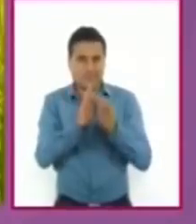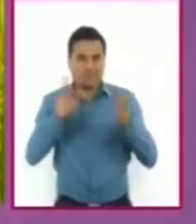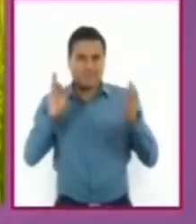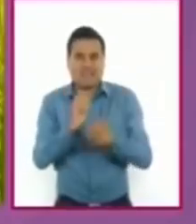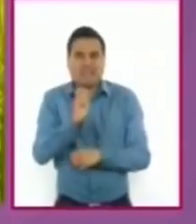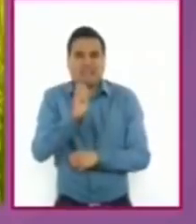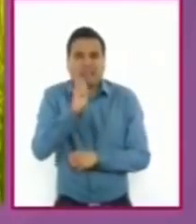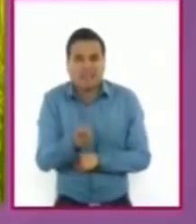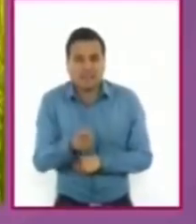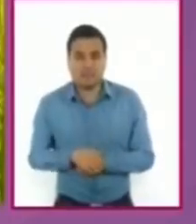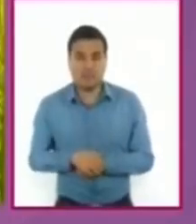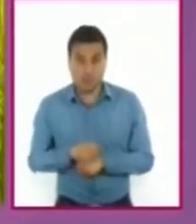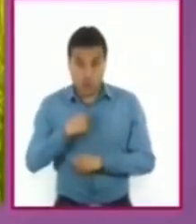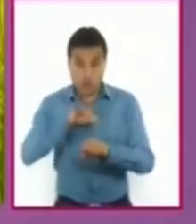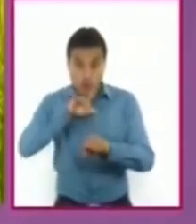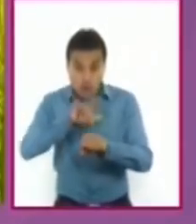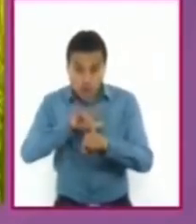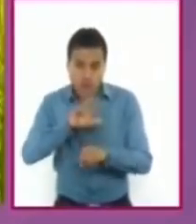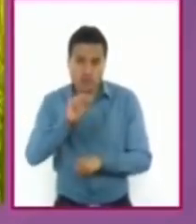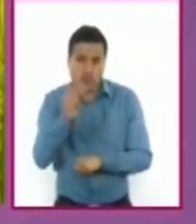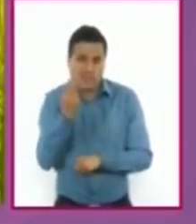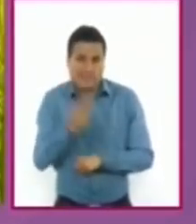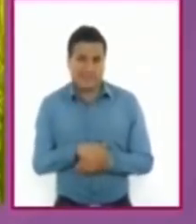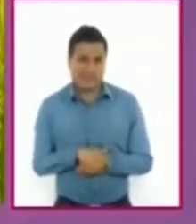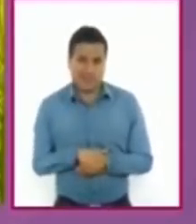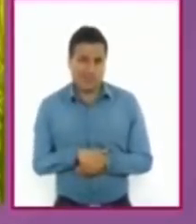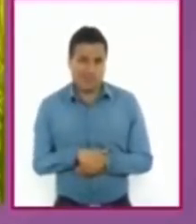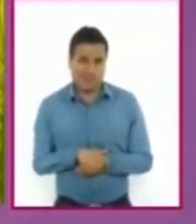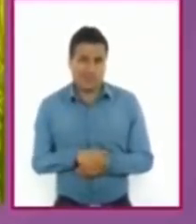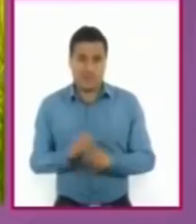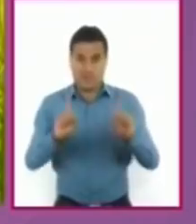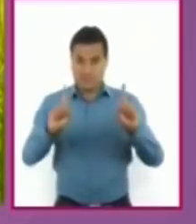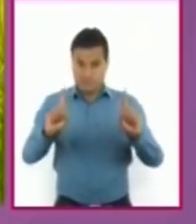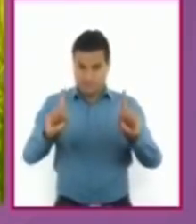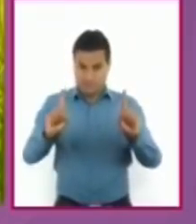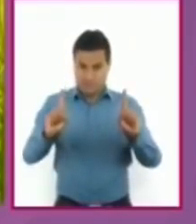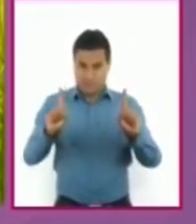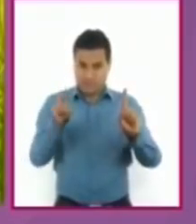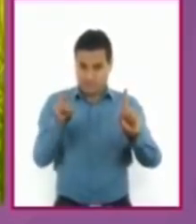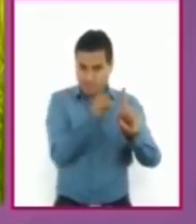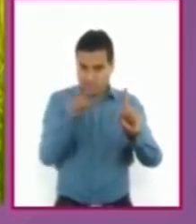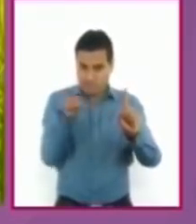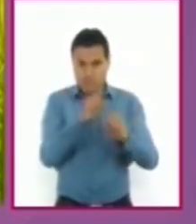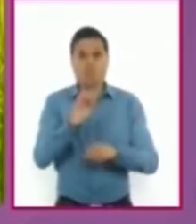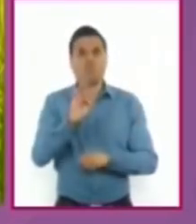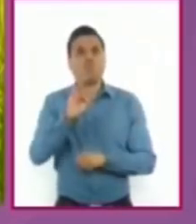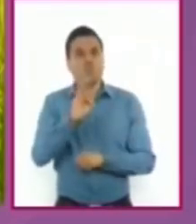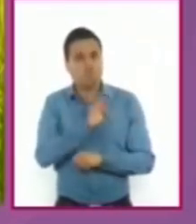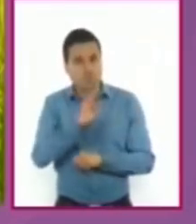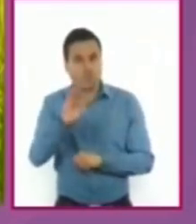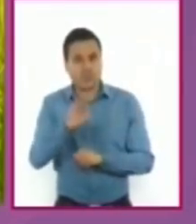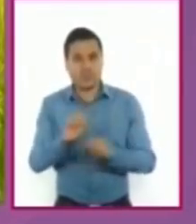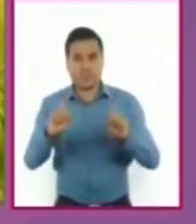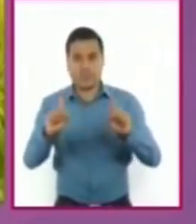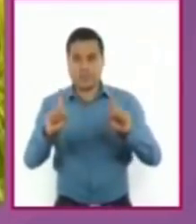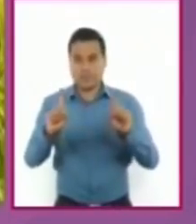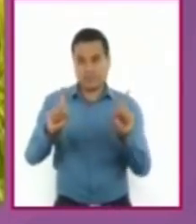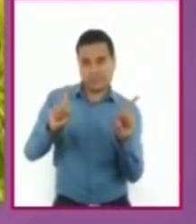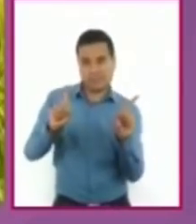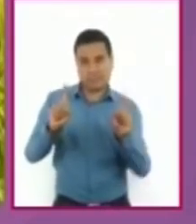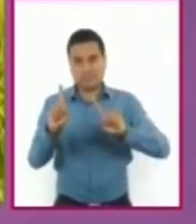necesitan contacto físico entre los cuerpos involucrados y pueden actuar tanto a través del espacio vacío y de